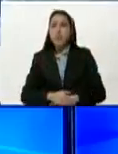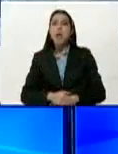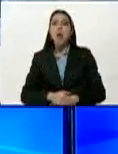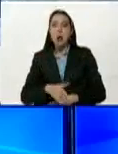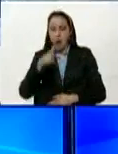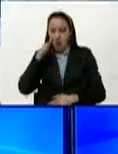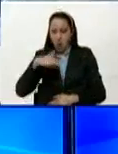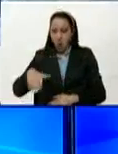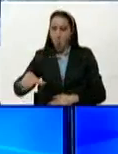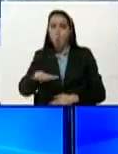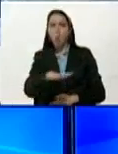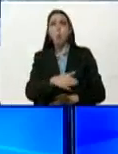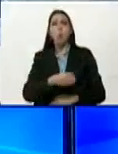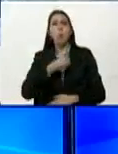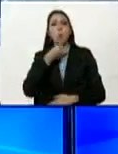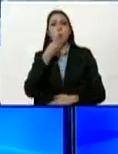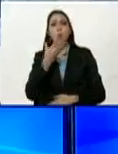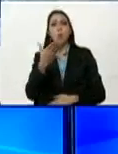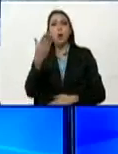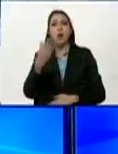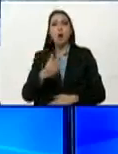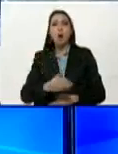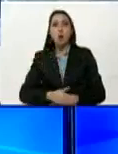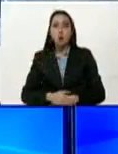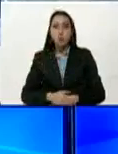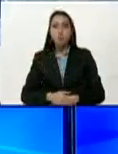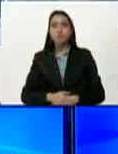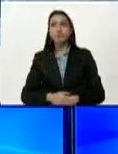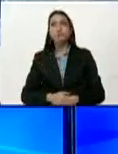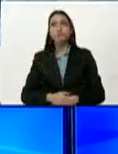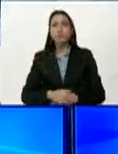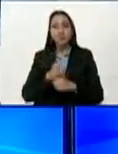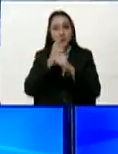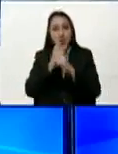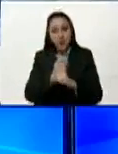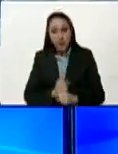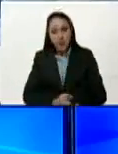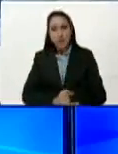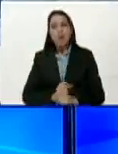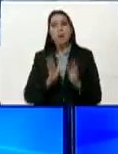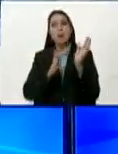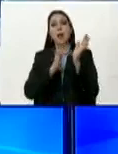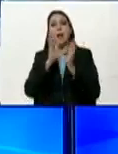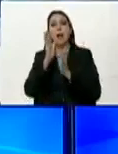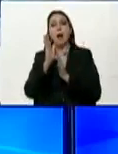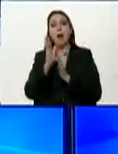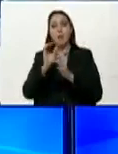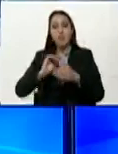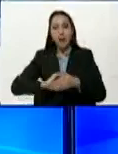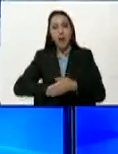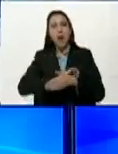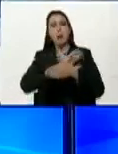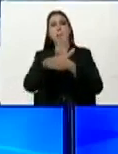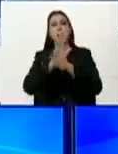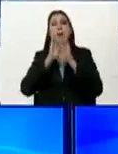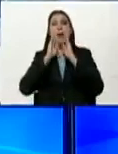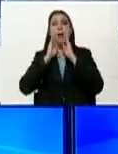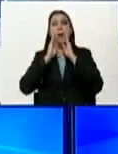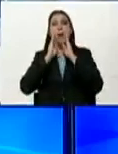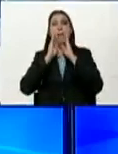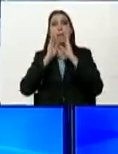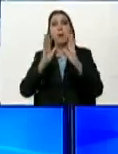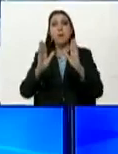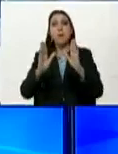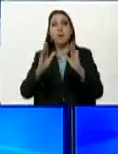pueblo la paz guapas agua pascua para amanecer amanecer bendecido amanecer